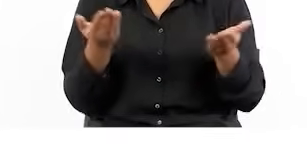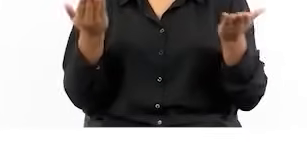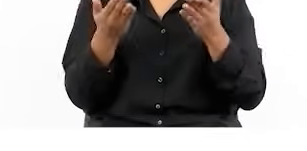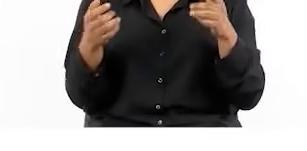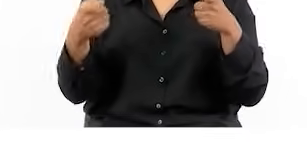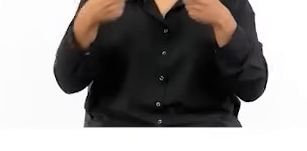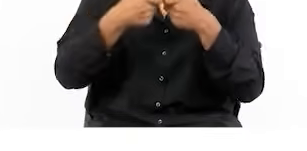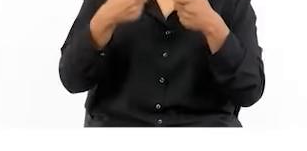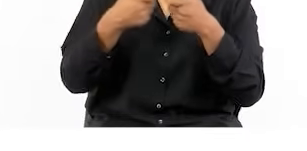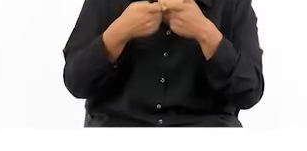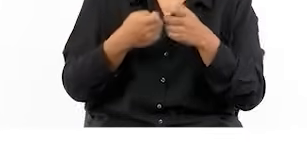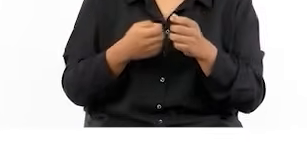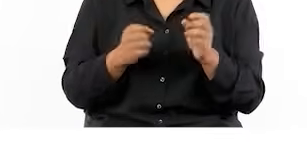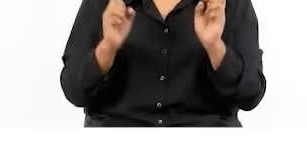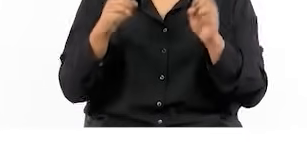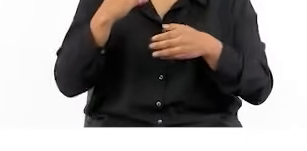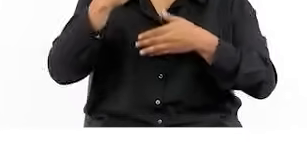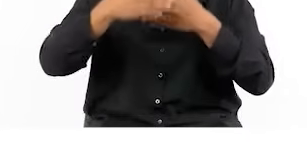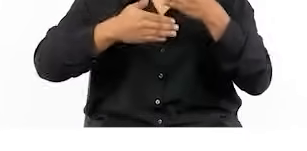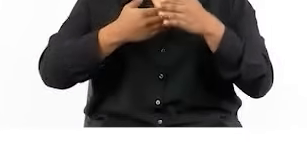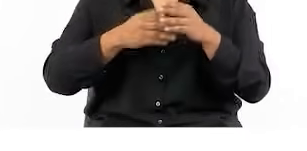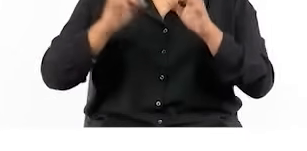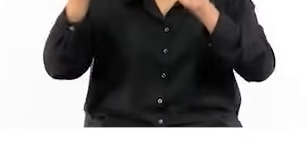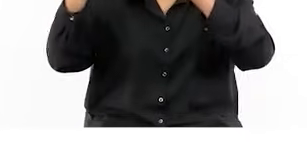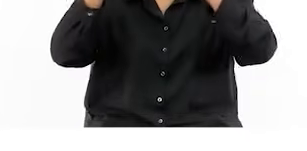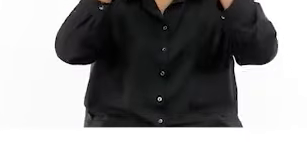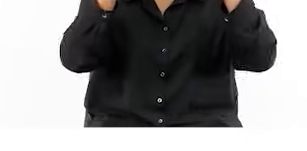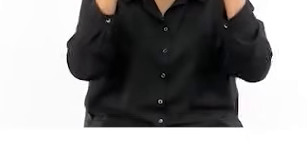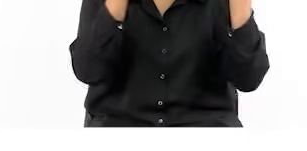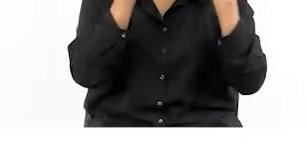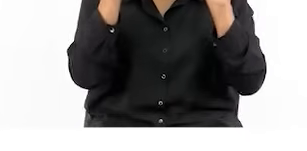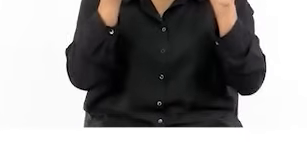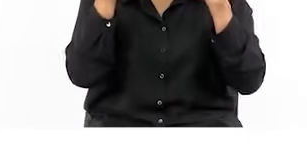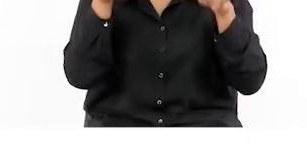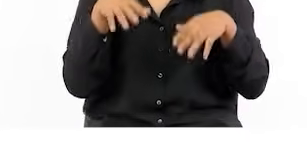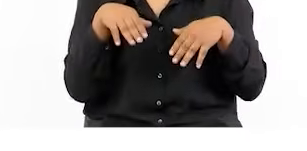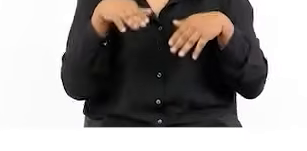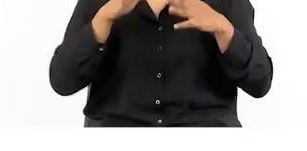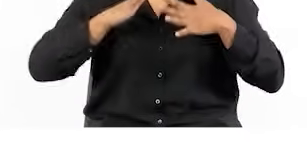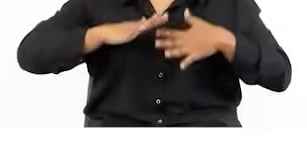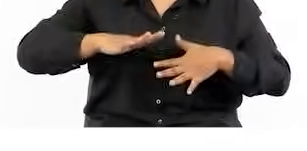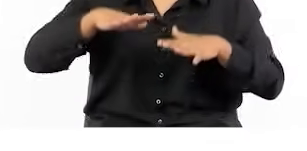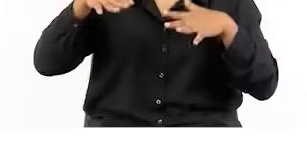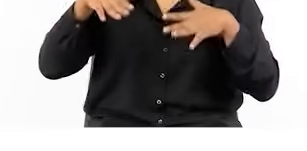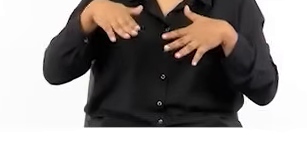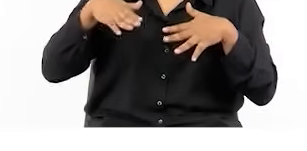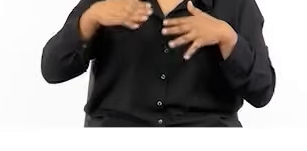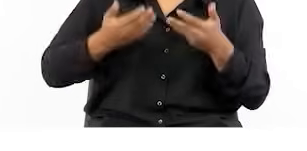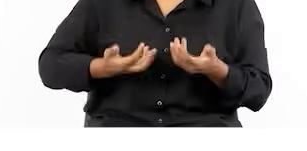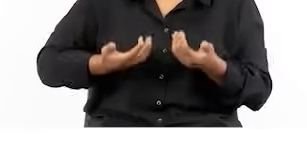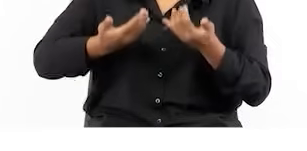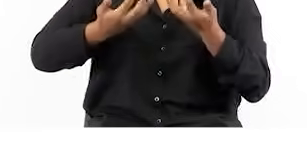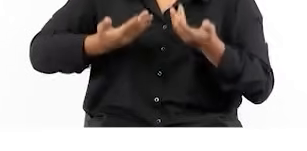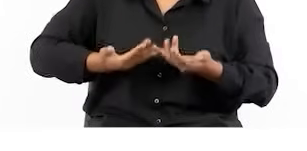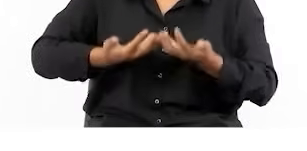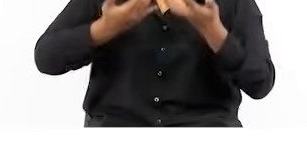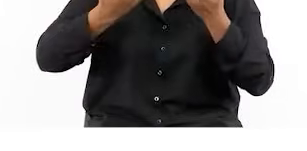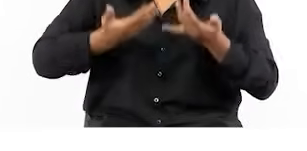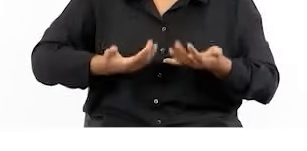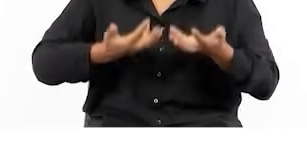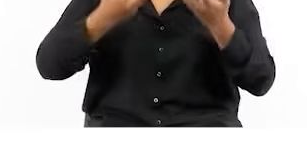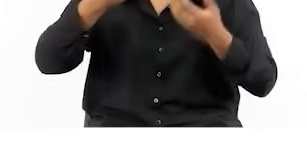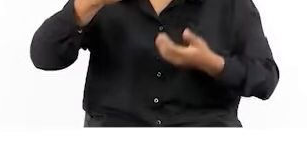elementos químicos en otros mediante reacciones nucleares. La mayor parte de su vida las estrellas pasan en una fase